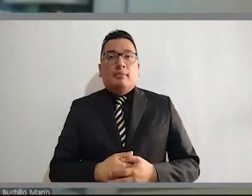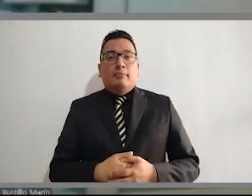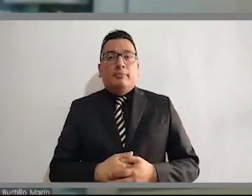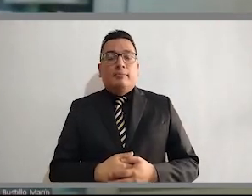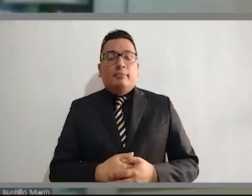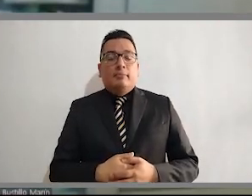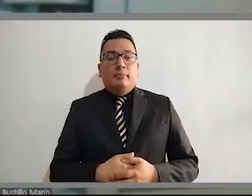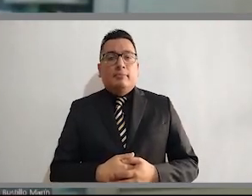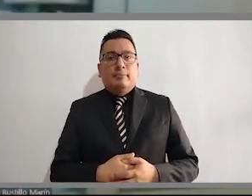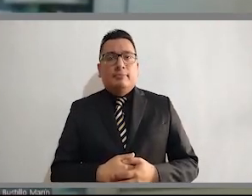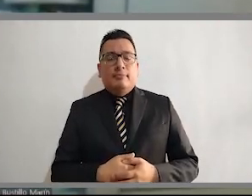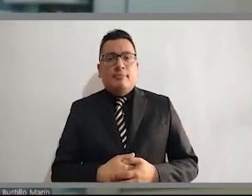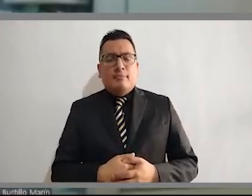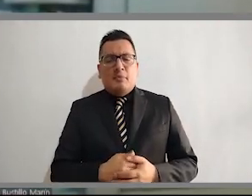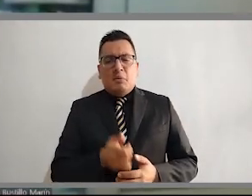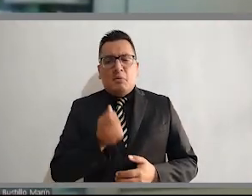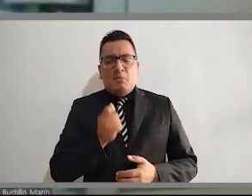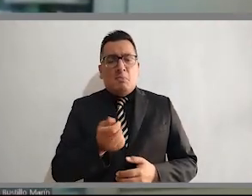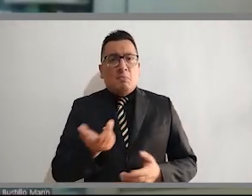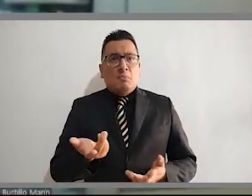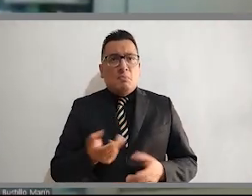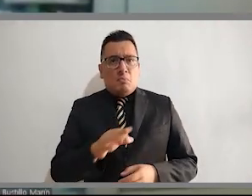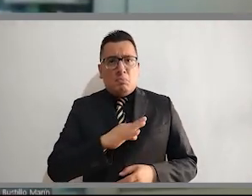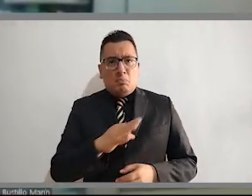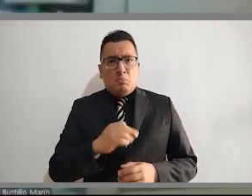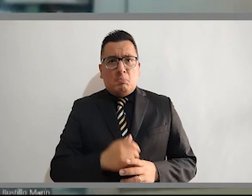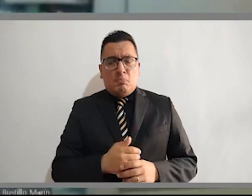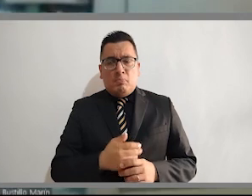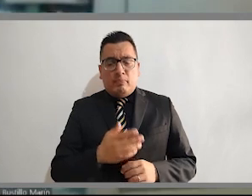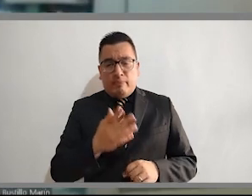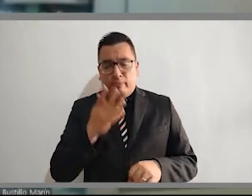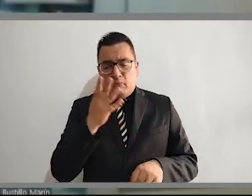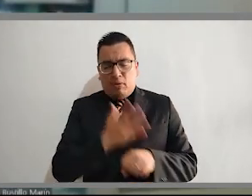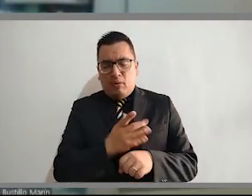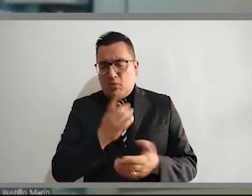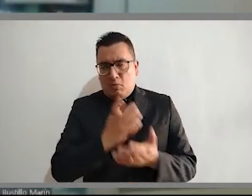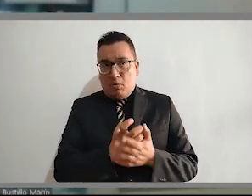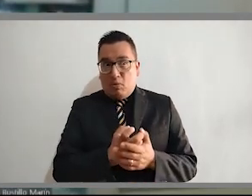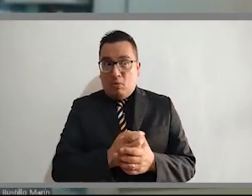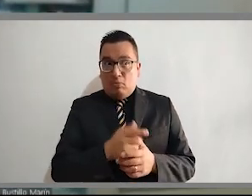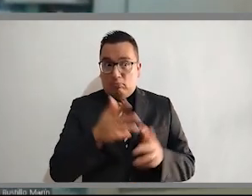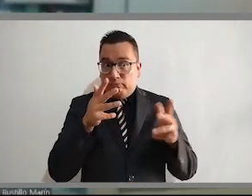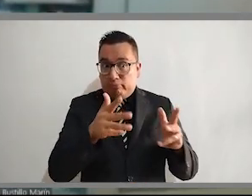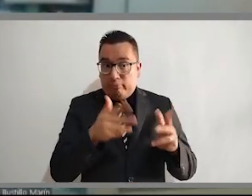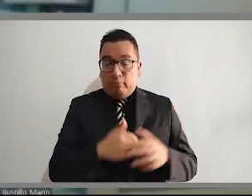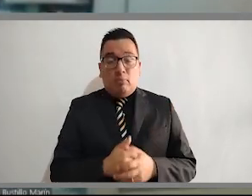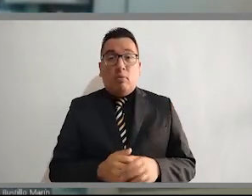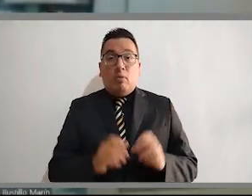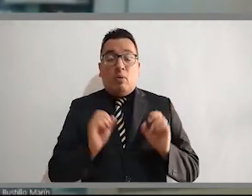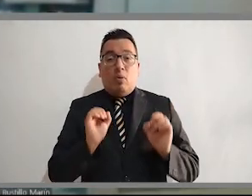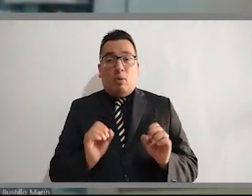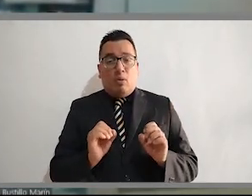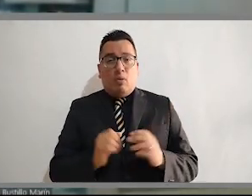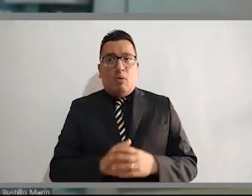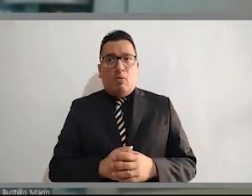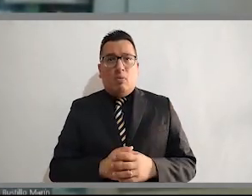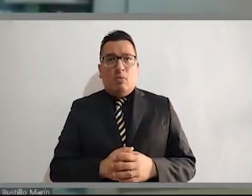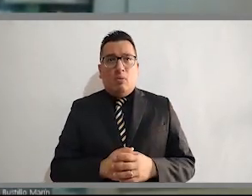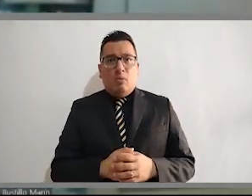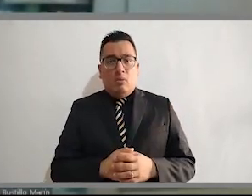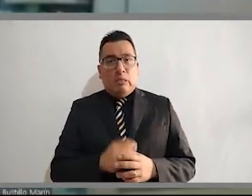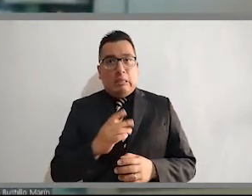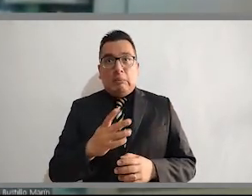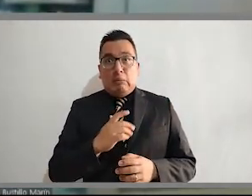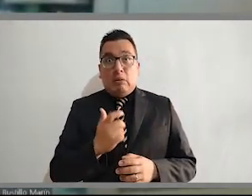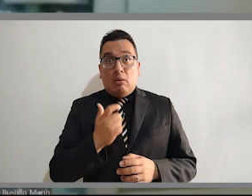de la persona infractora, y que puede ser también una sanción de solo amonestación, que puede ser de